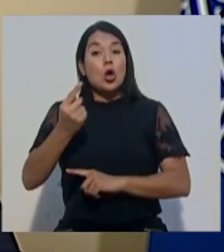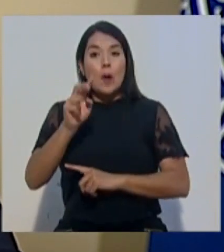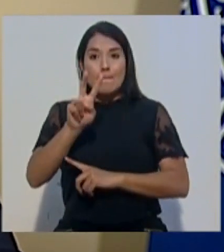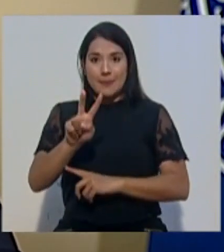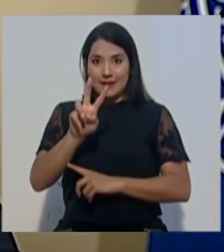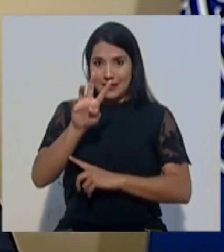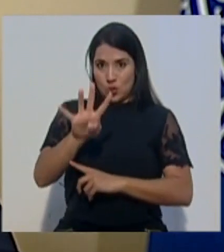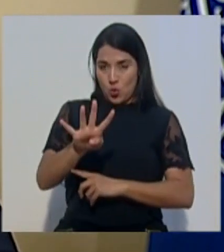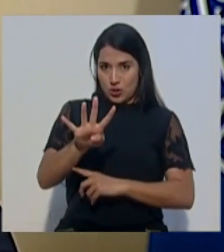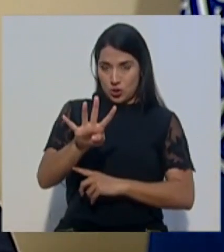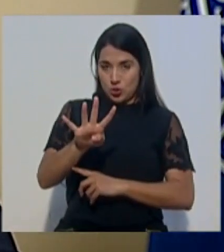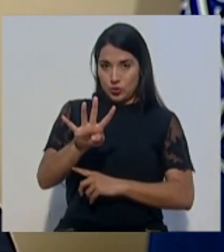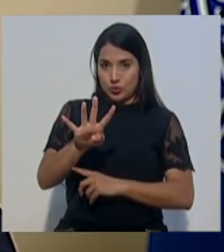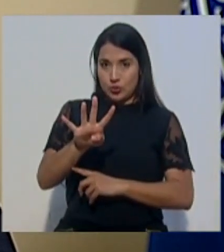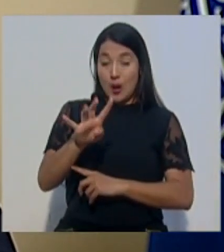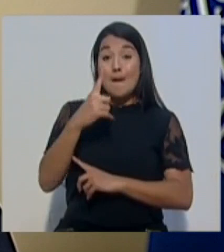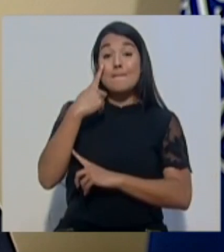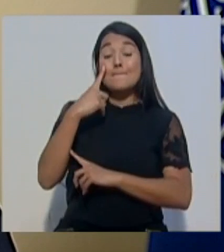para